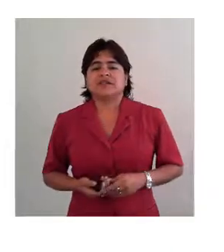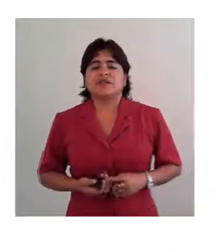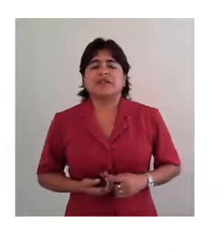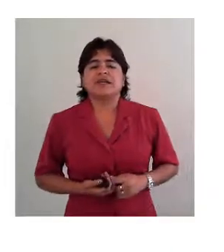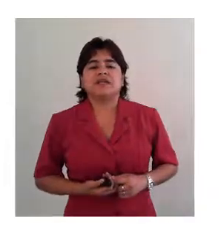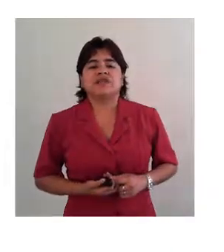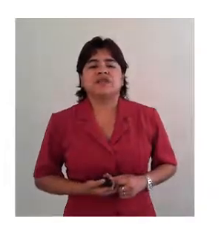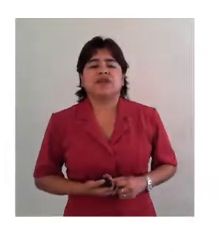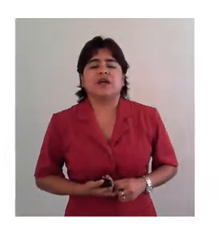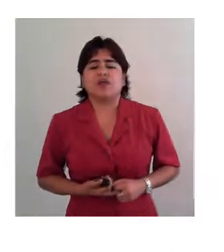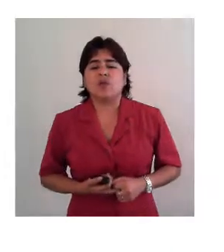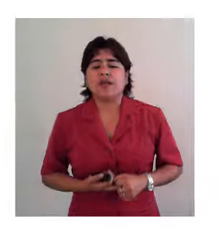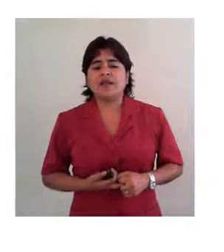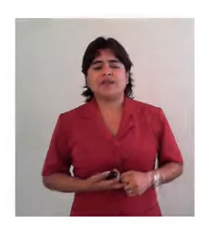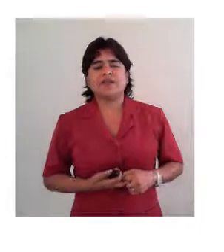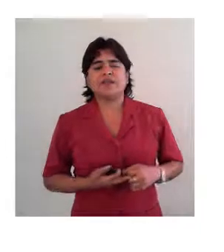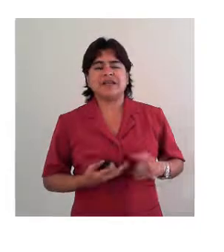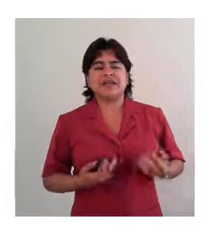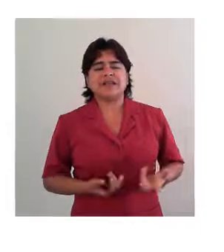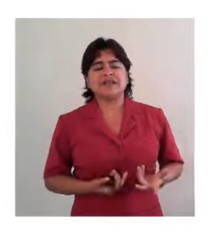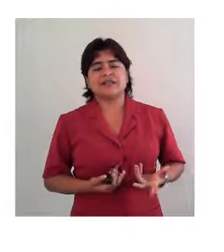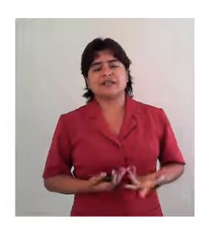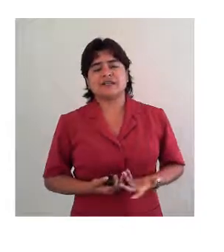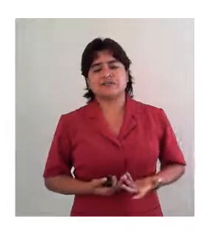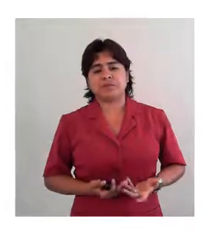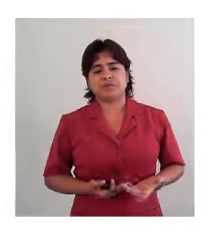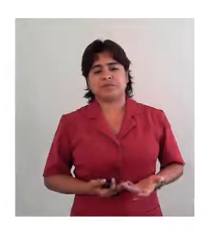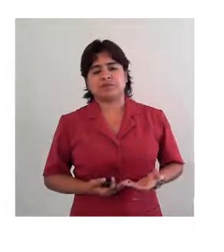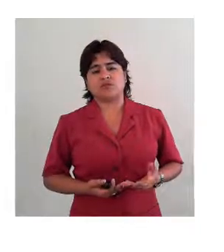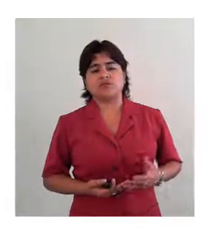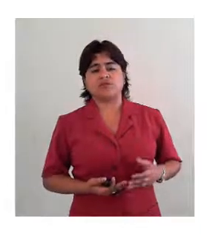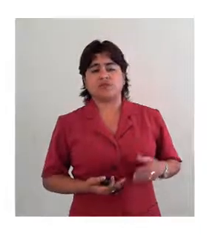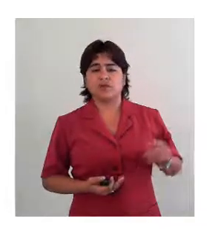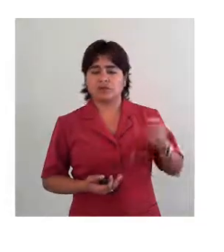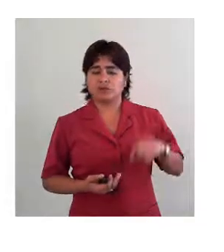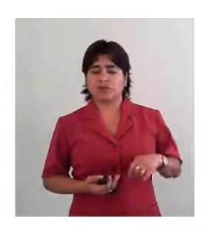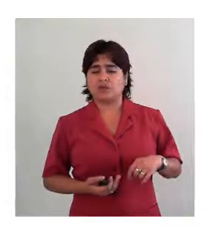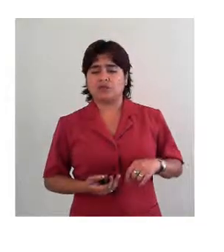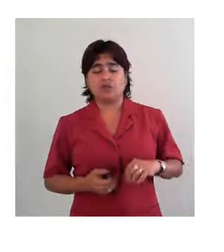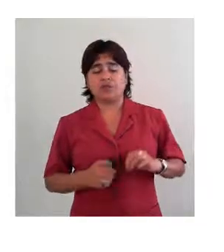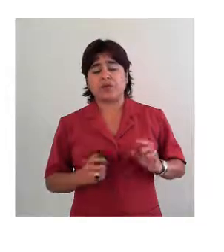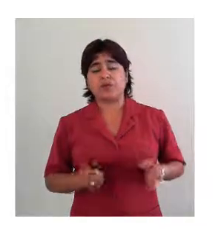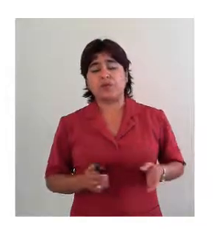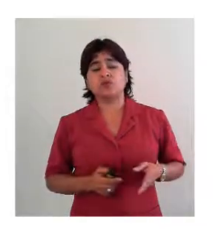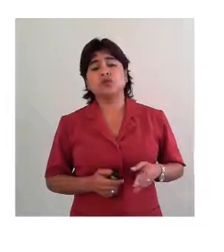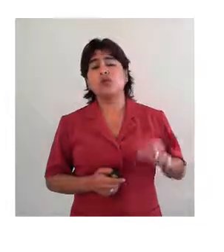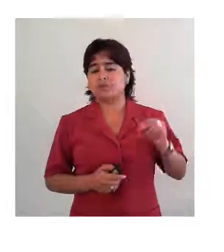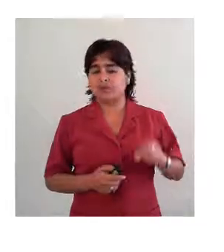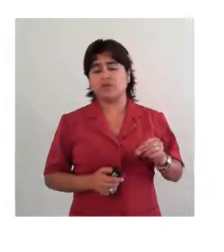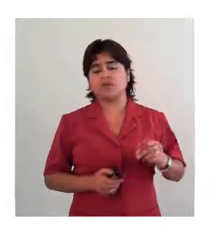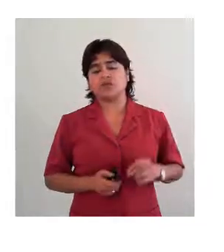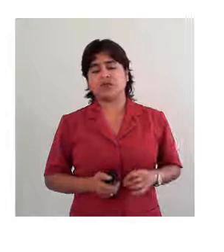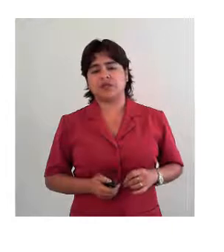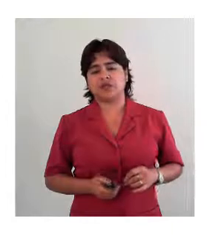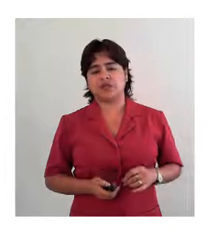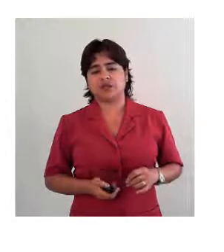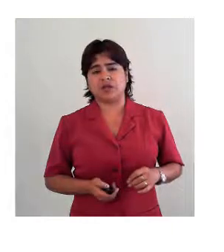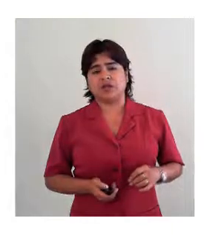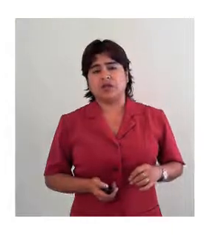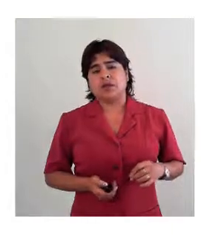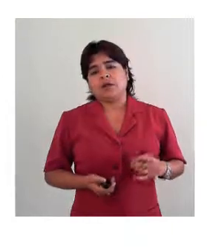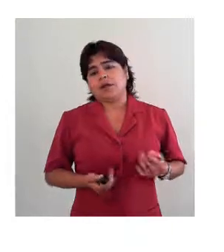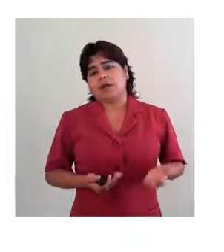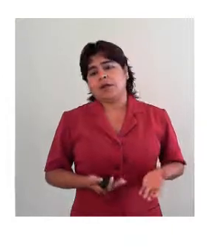Aspectos de la seguridad nacional. ¿Cuáles vienen a ser esos aspectos, ¿no? Como primer punto, la misma seguridad